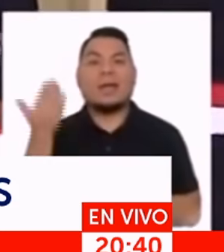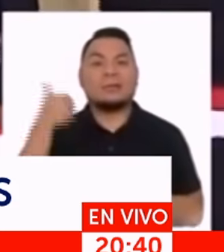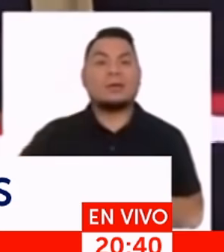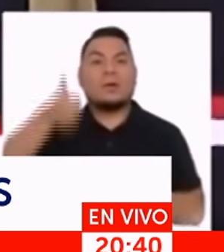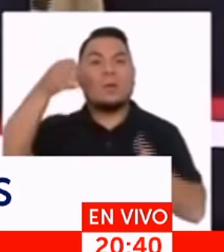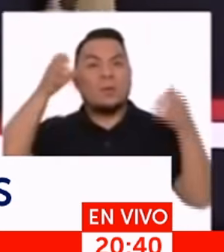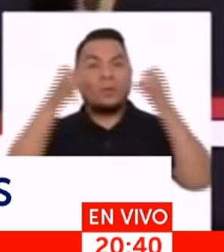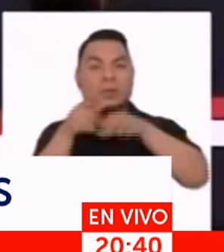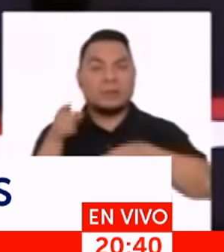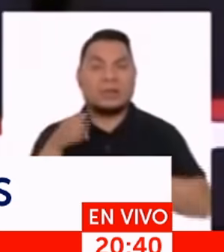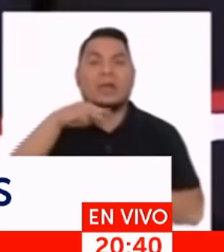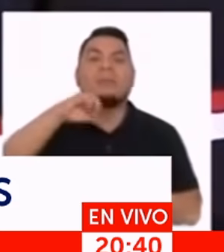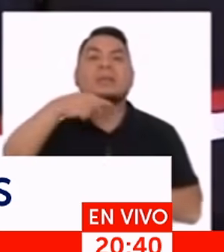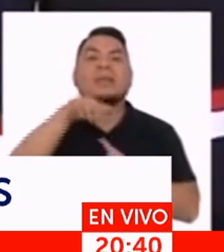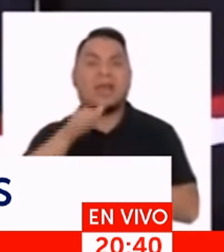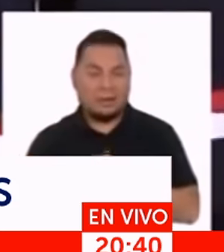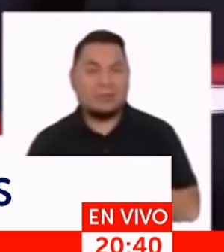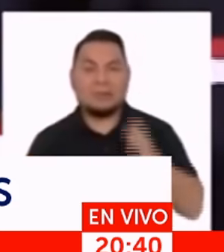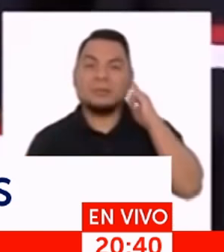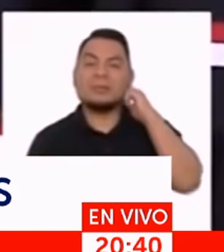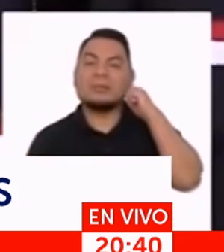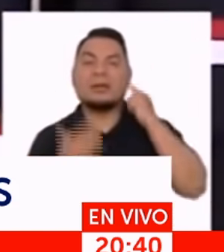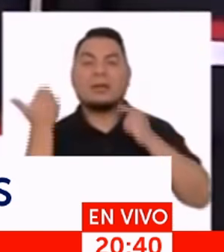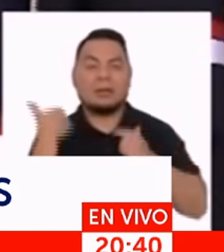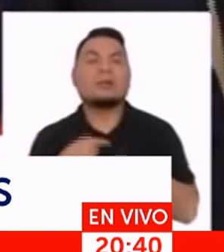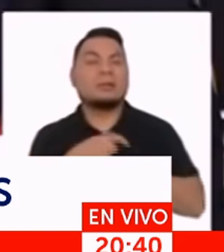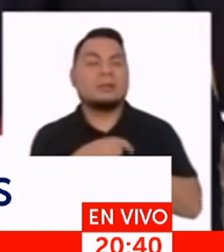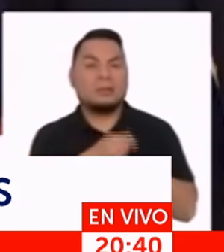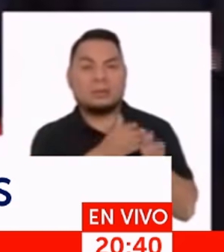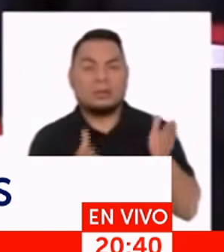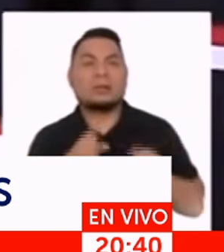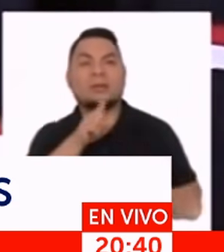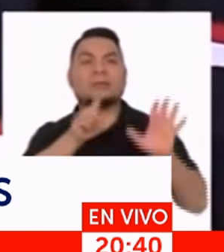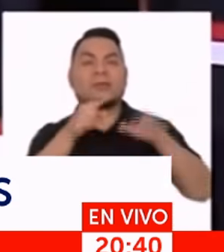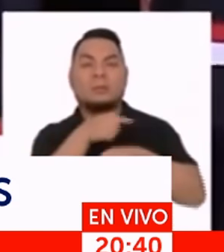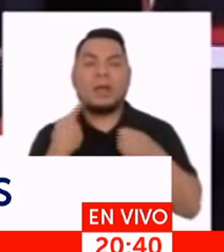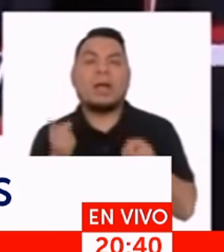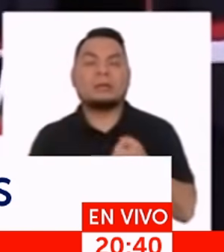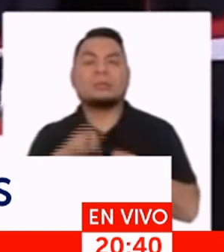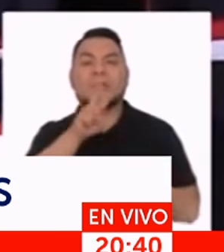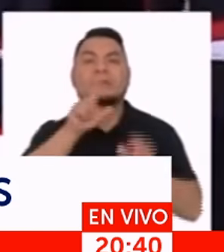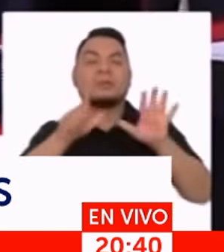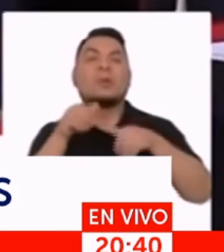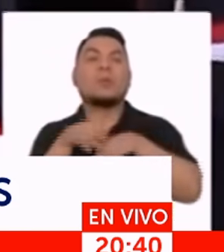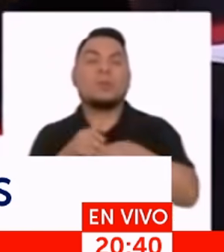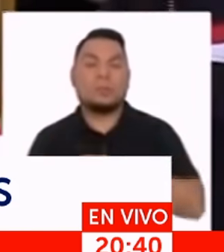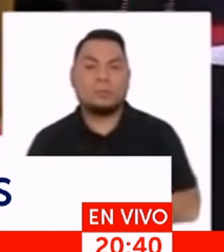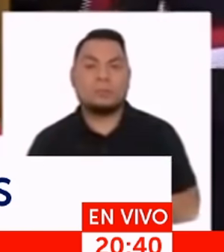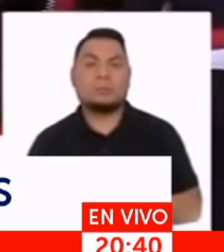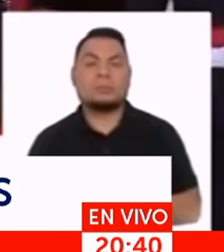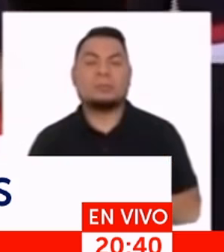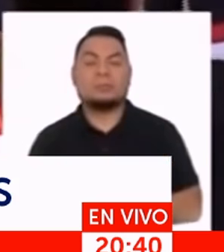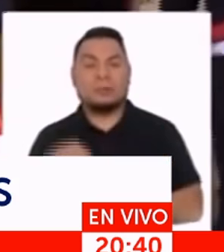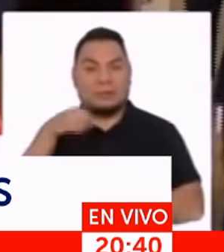Salón Dorado. Hemos podido entonces presenciar a través de la señal de Exitosa y escuchar también a través de nuestra señal de radio en todo el país